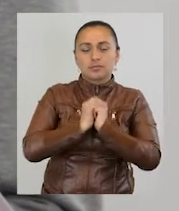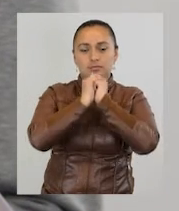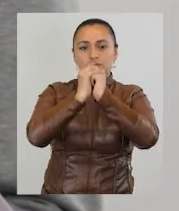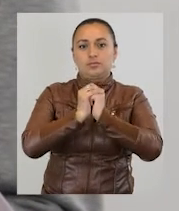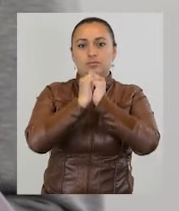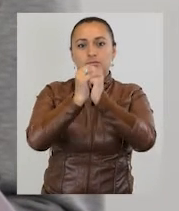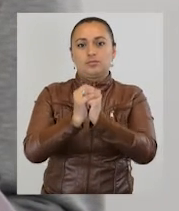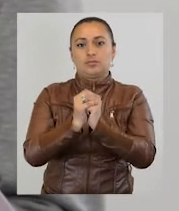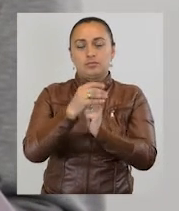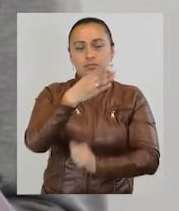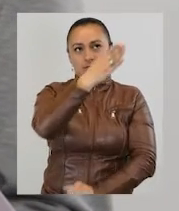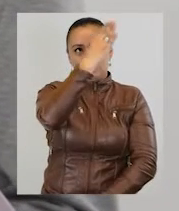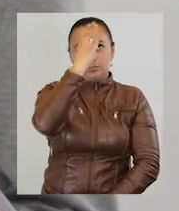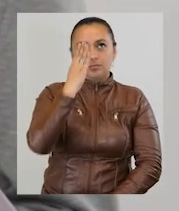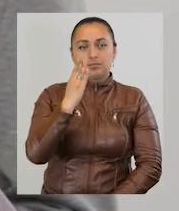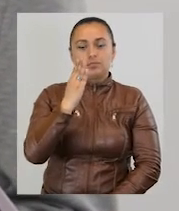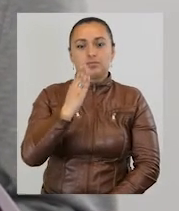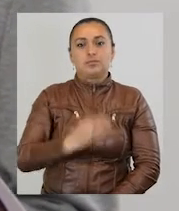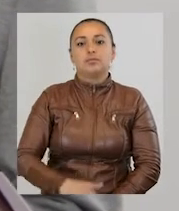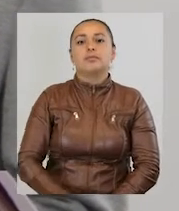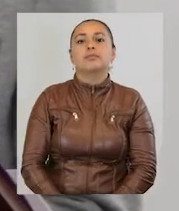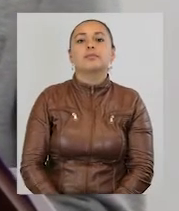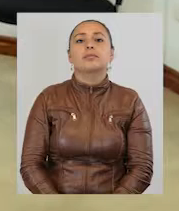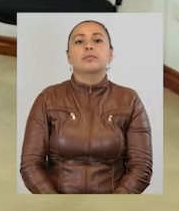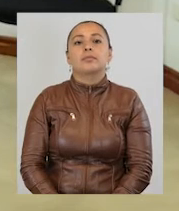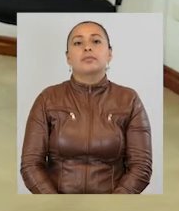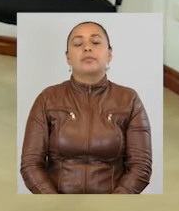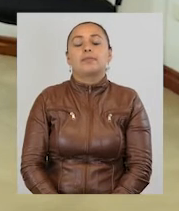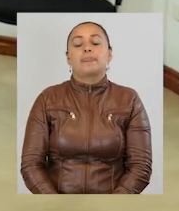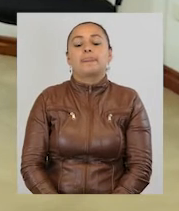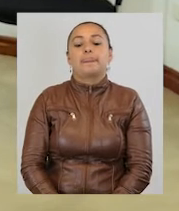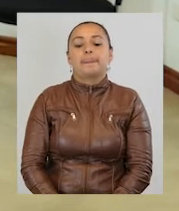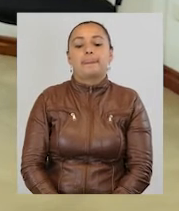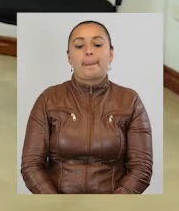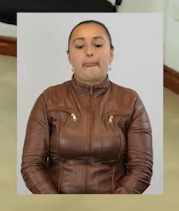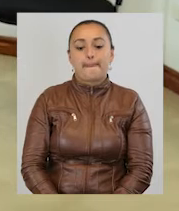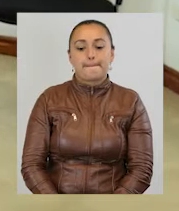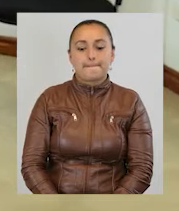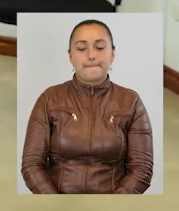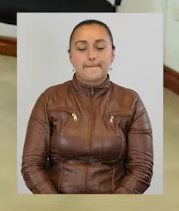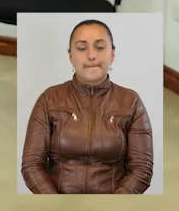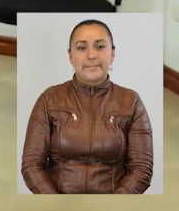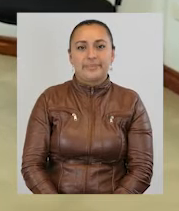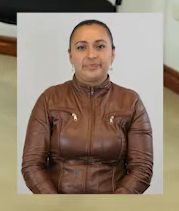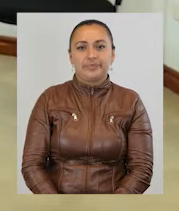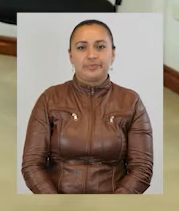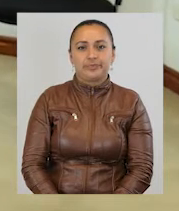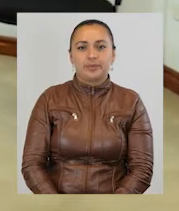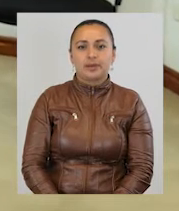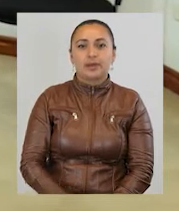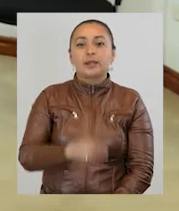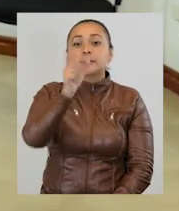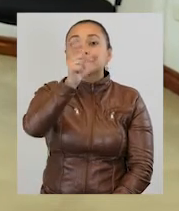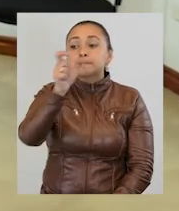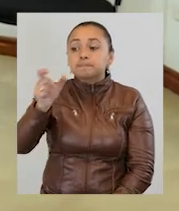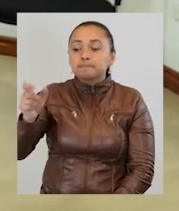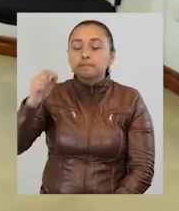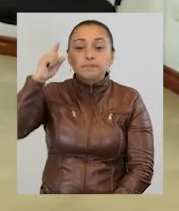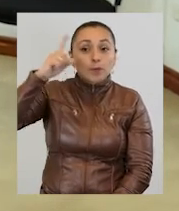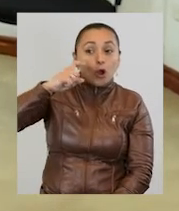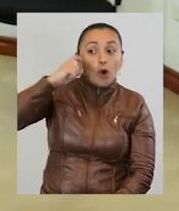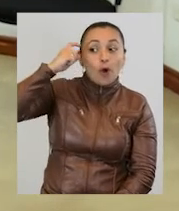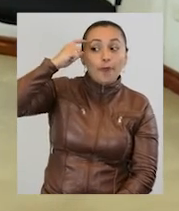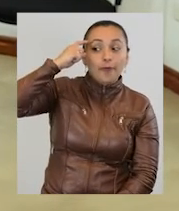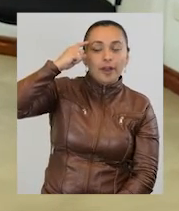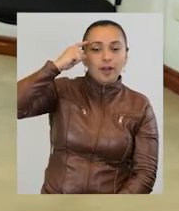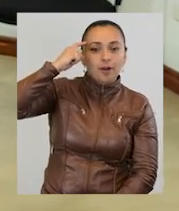oración profunda y sincera, roguemos al Señor. Dios de amor y misericordia, escúchanos. Por